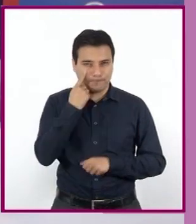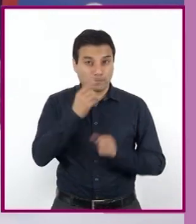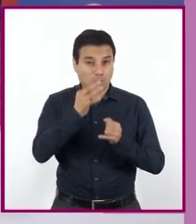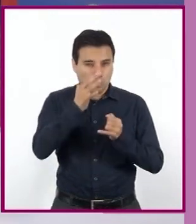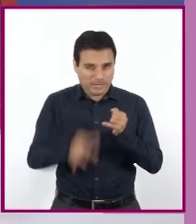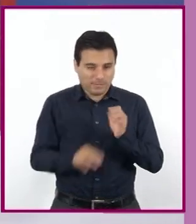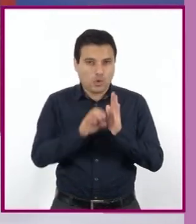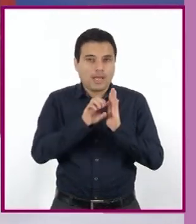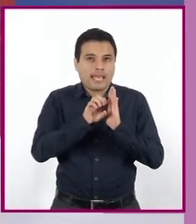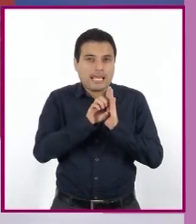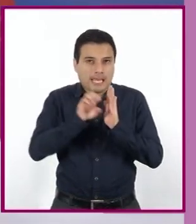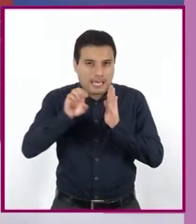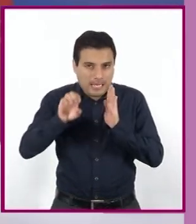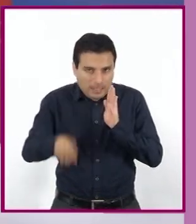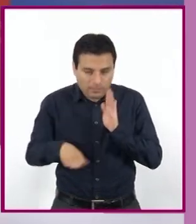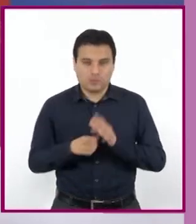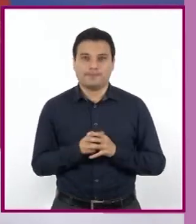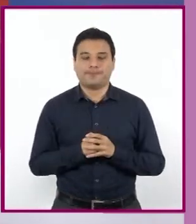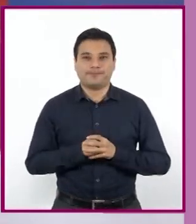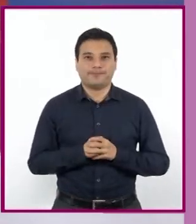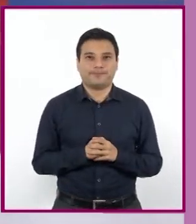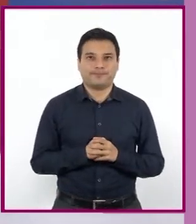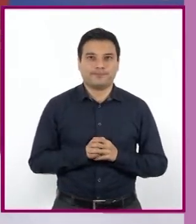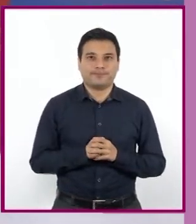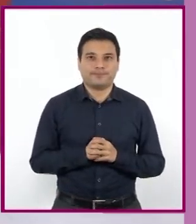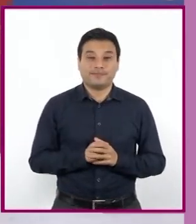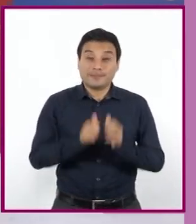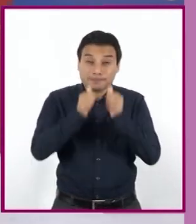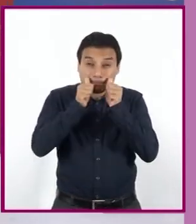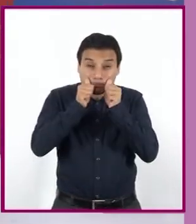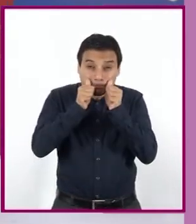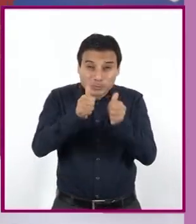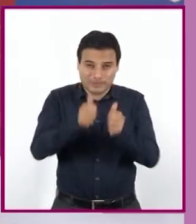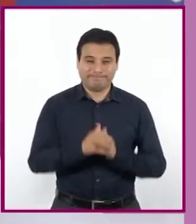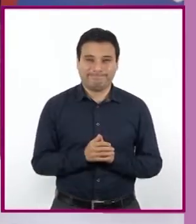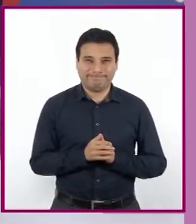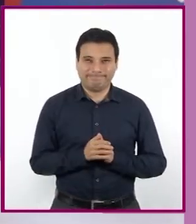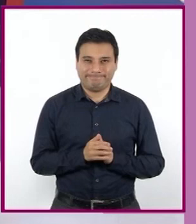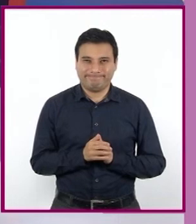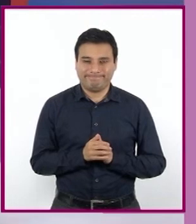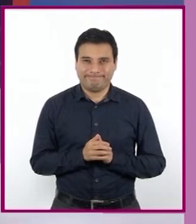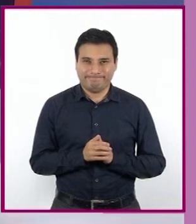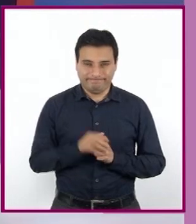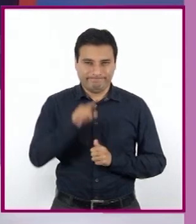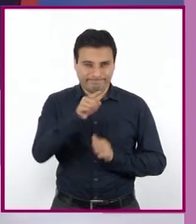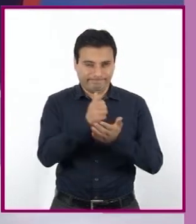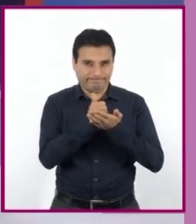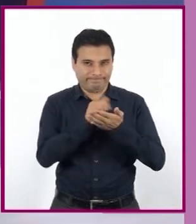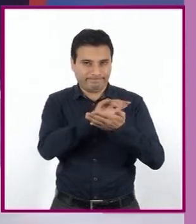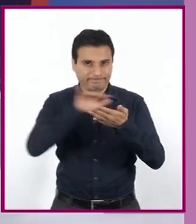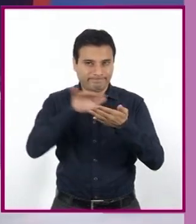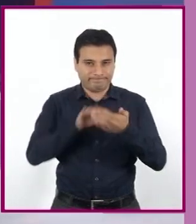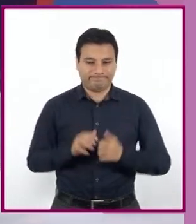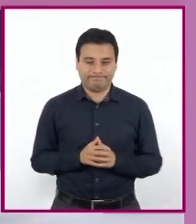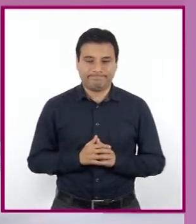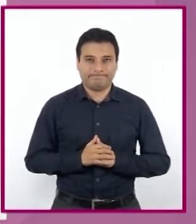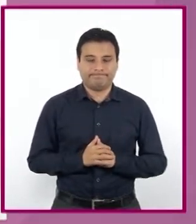Finalmente, veamos el último caso. Pongan mucha atención y acompáñenme a leer cuidadosamente.